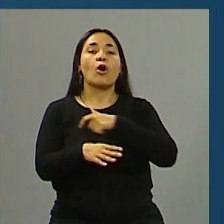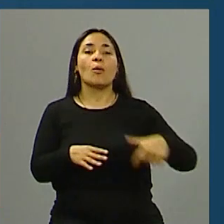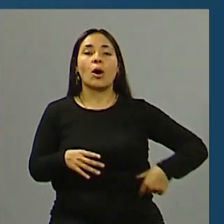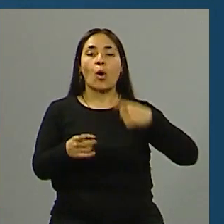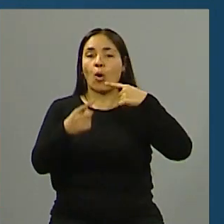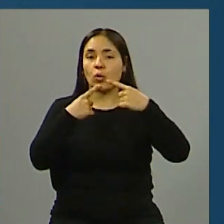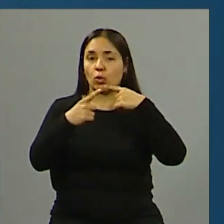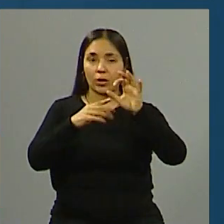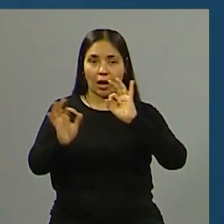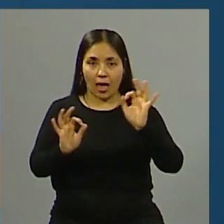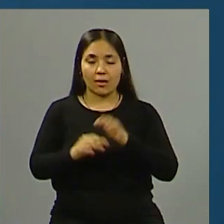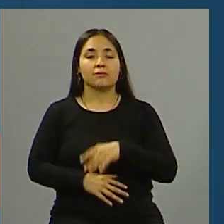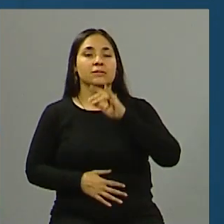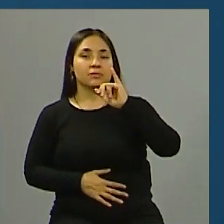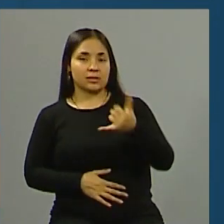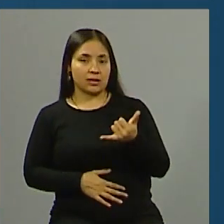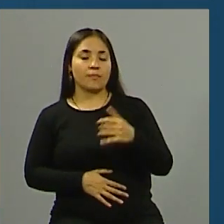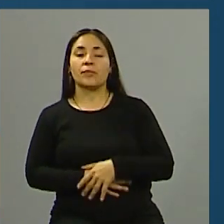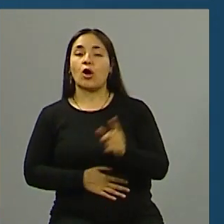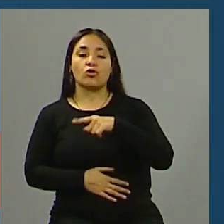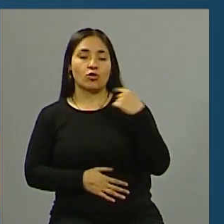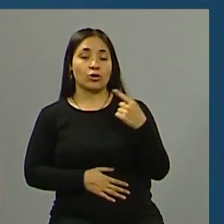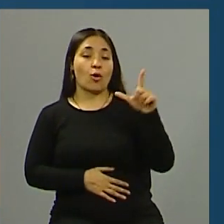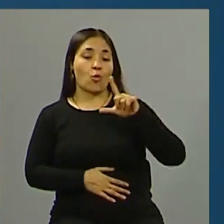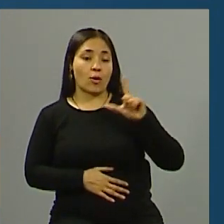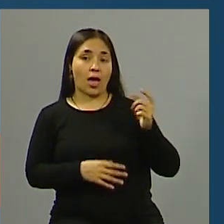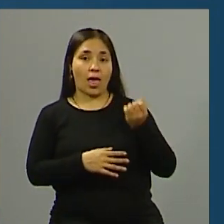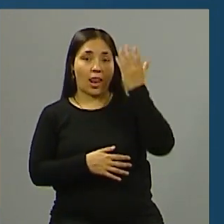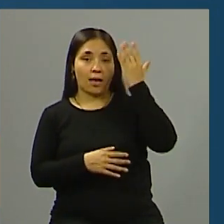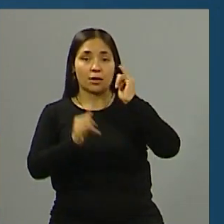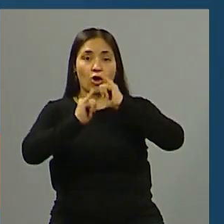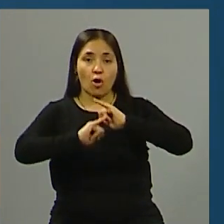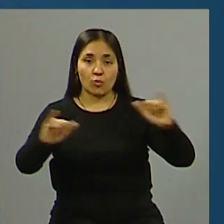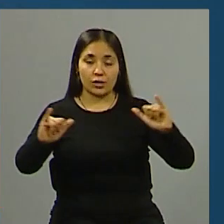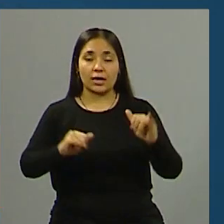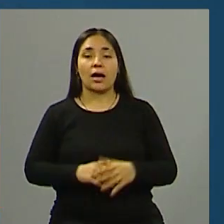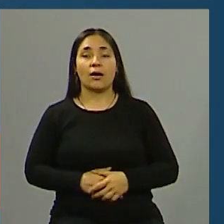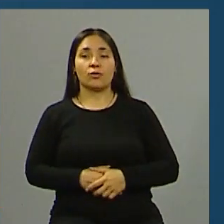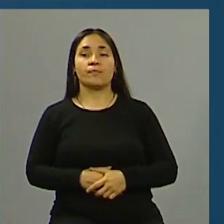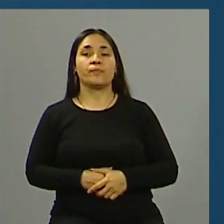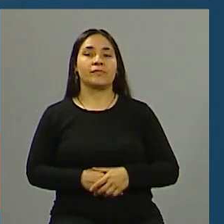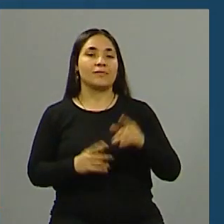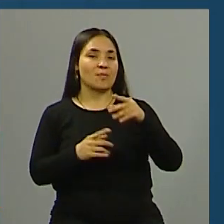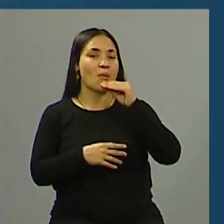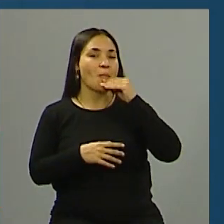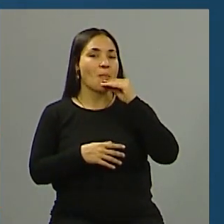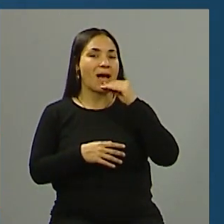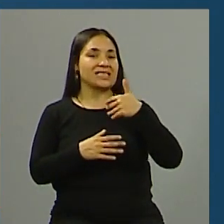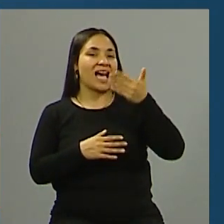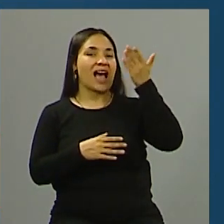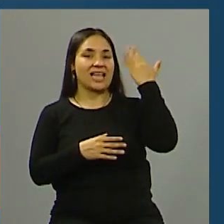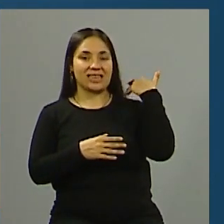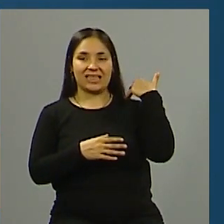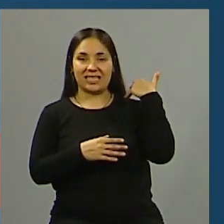nosotros sacamos un comunicado el lunes por la mañana, ya después de los anuncios que hizo por redes